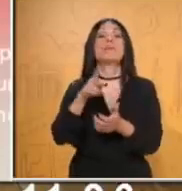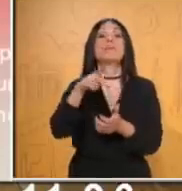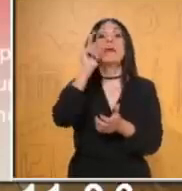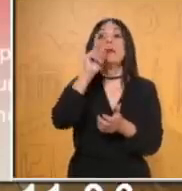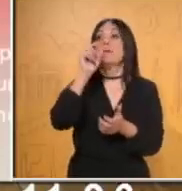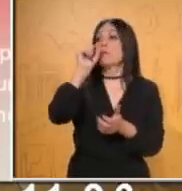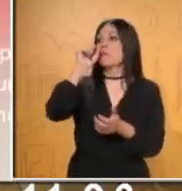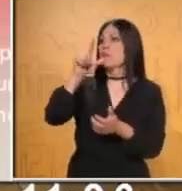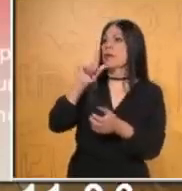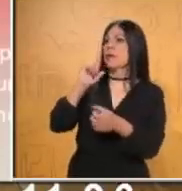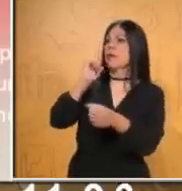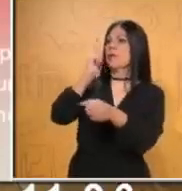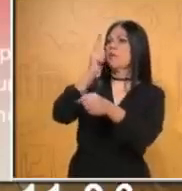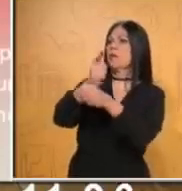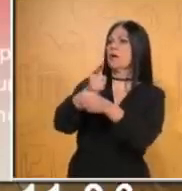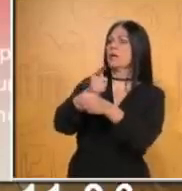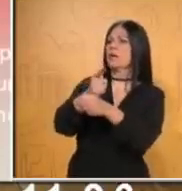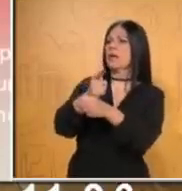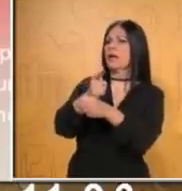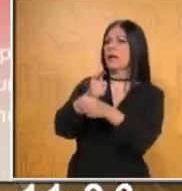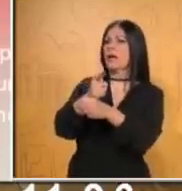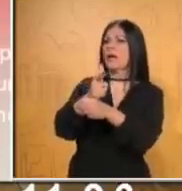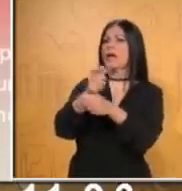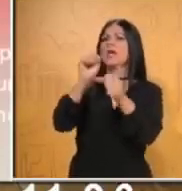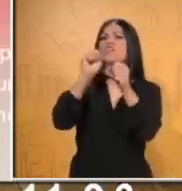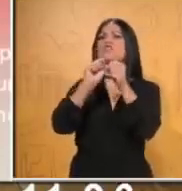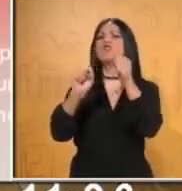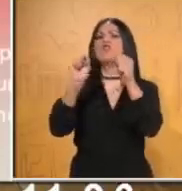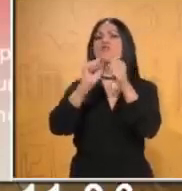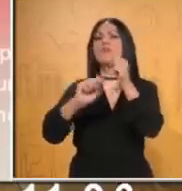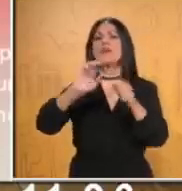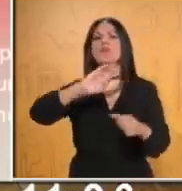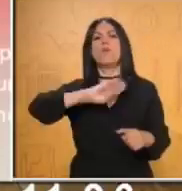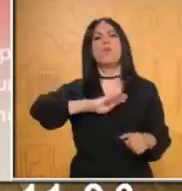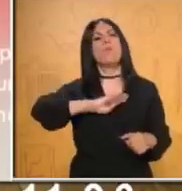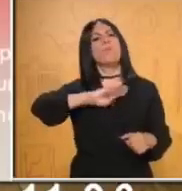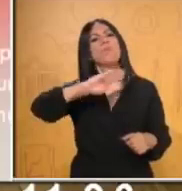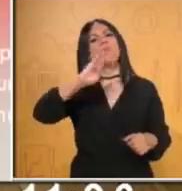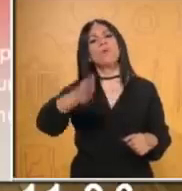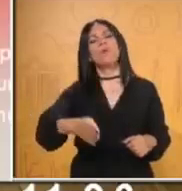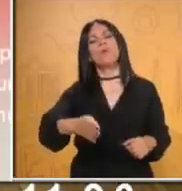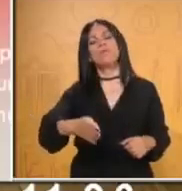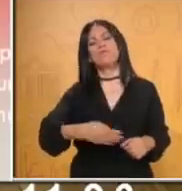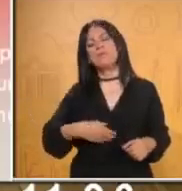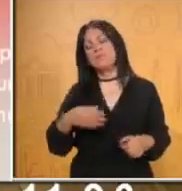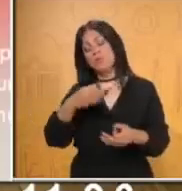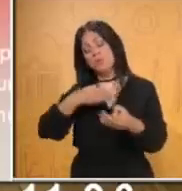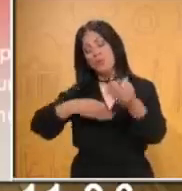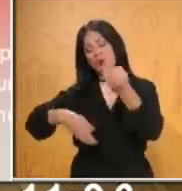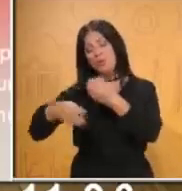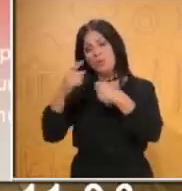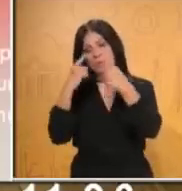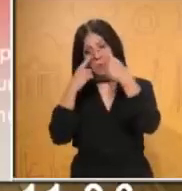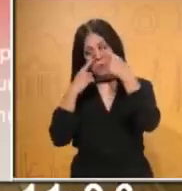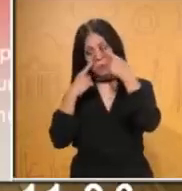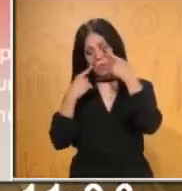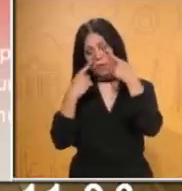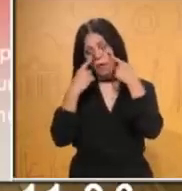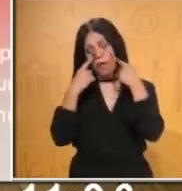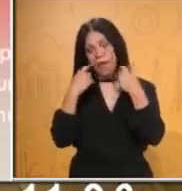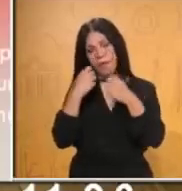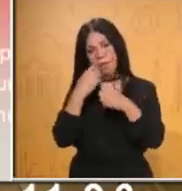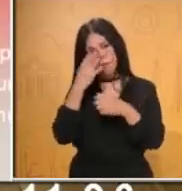muerto, dejando a Bob Cratchit y su familia llorando en Navidad. No dispuesto